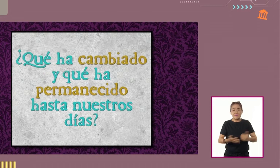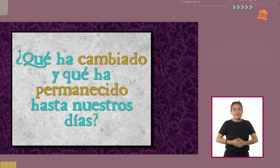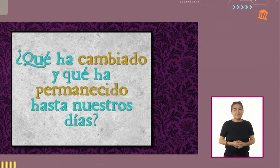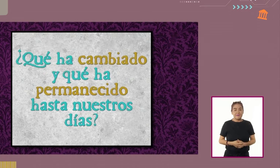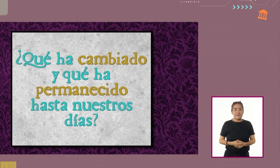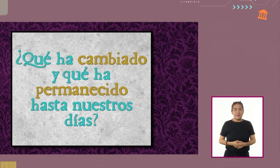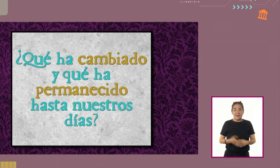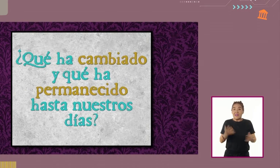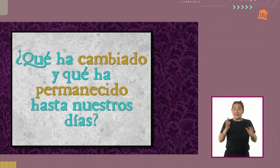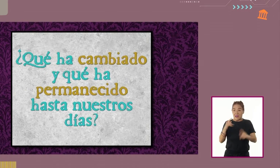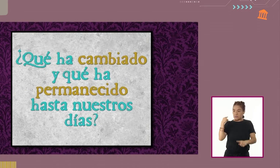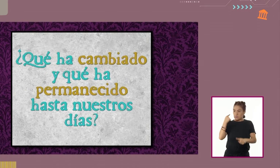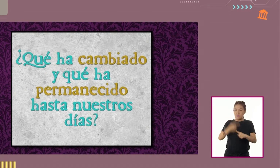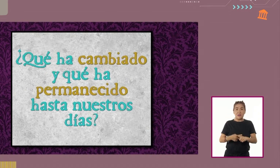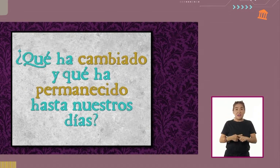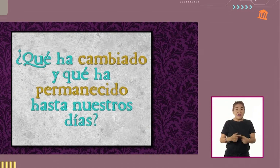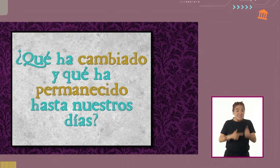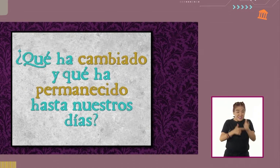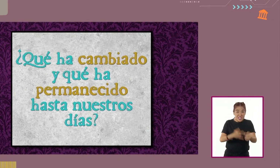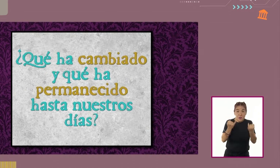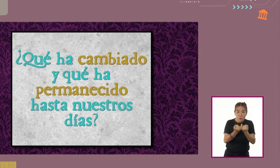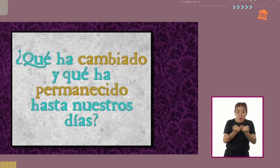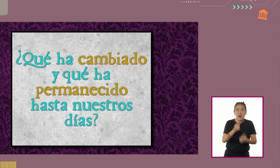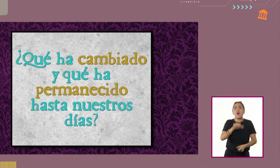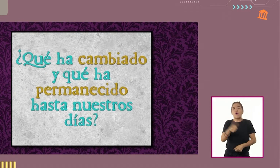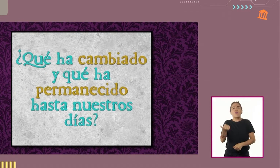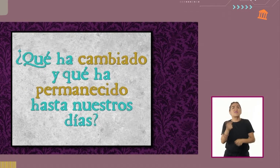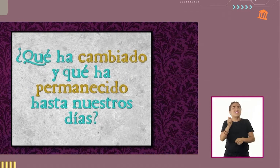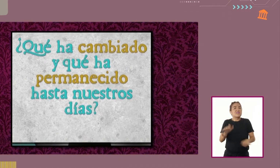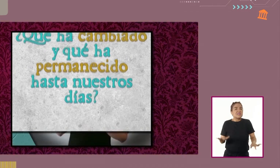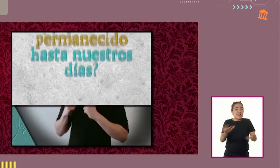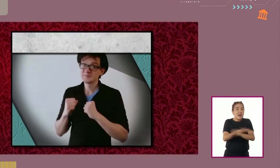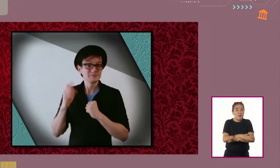¿Qué ha cambiado y qué ha permanecido hasta nuestros días?